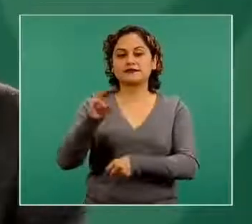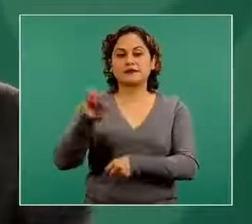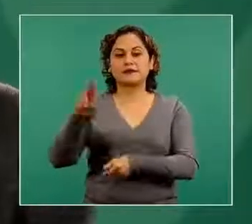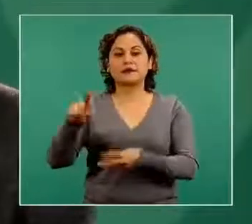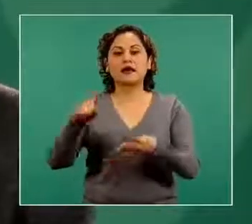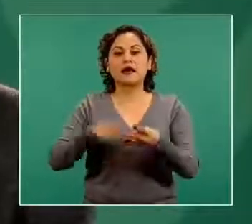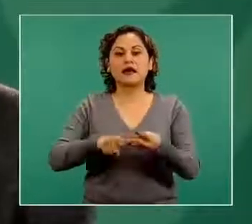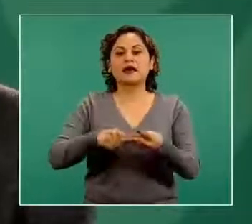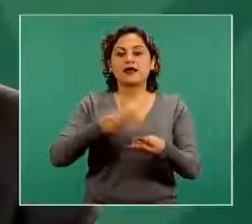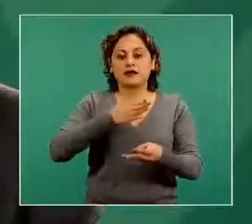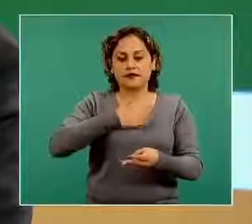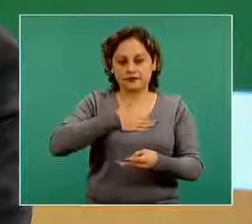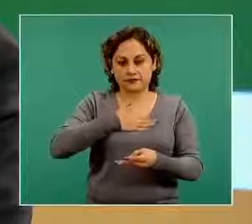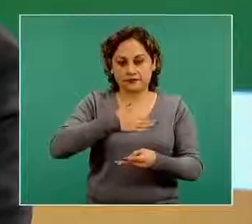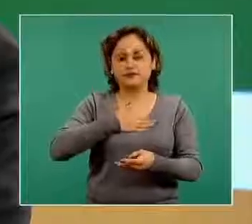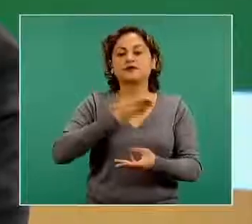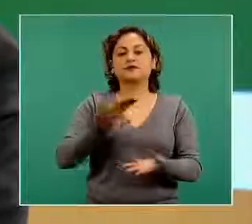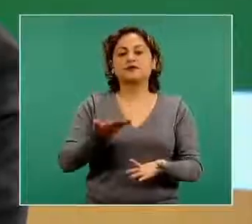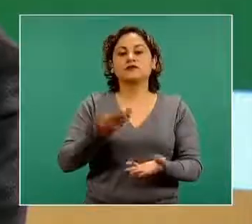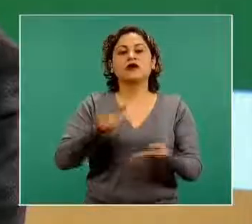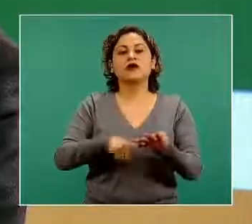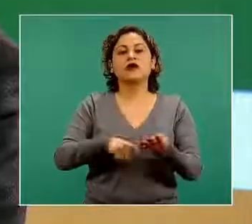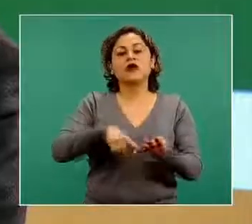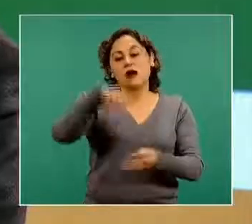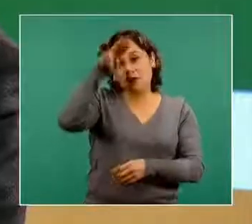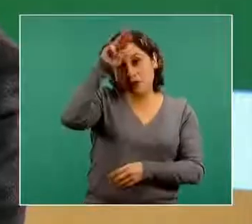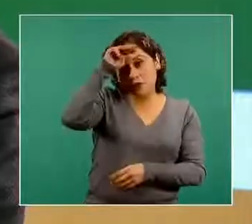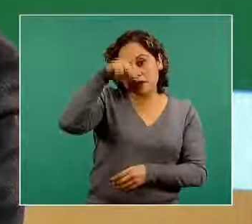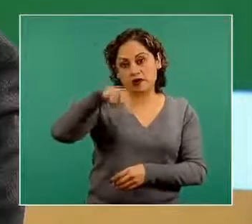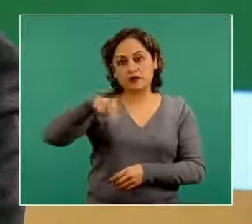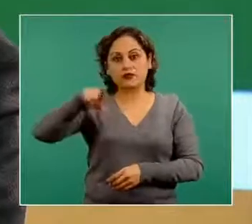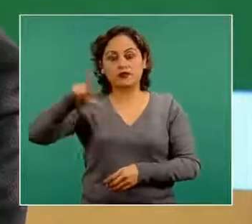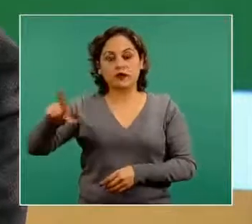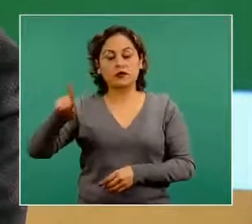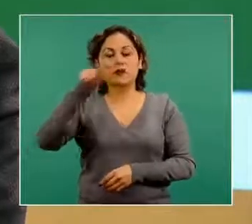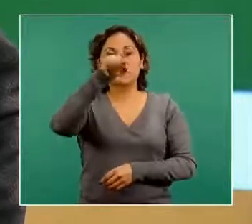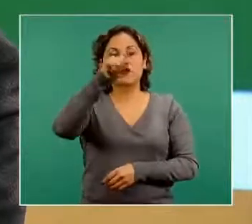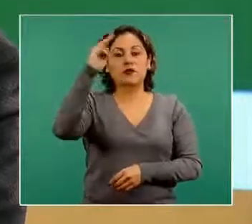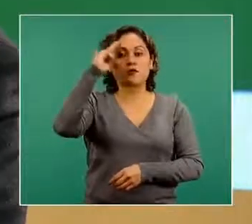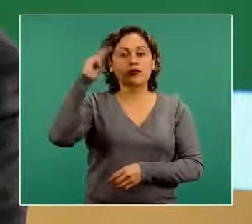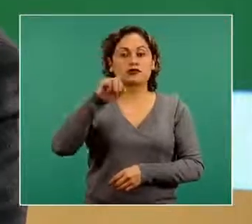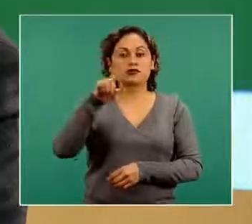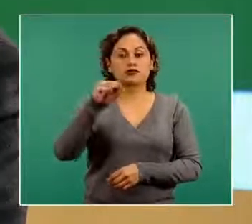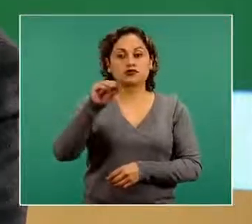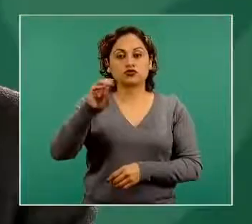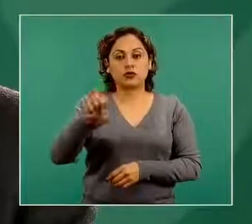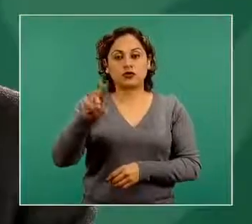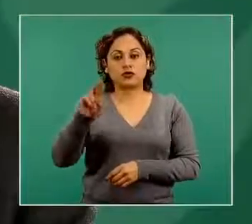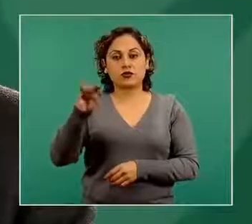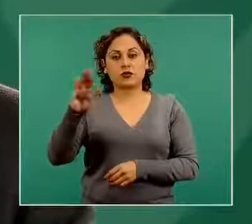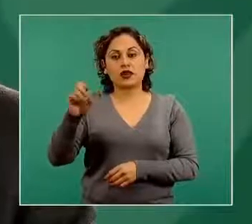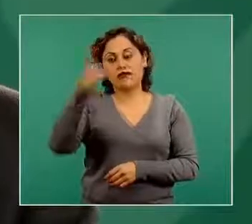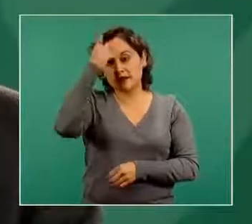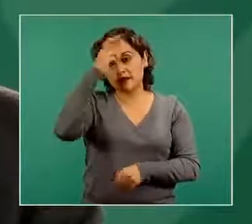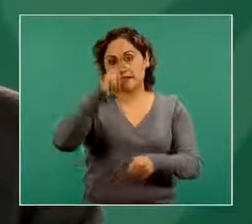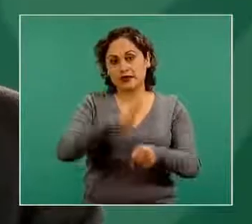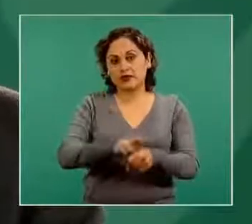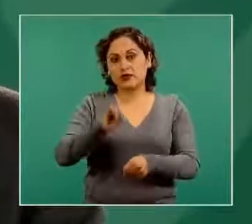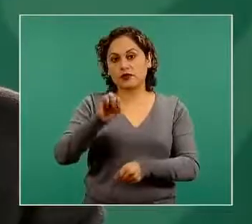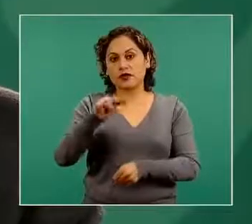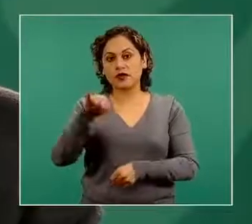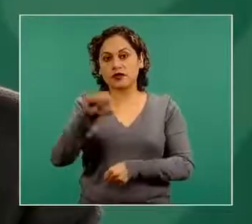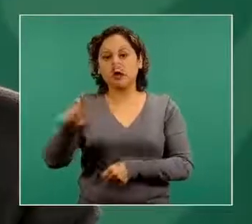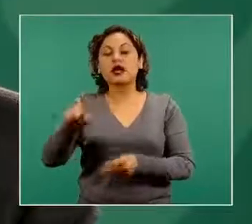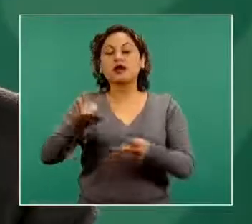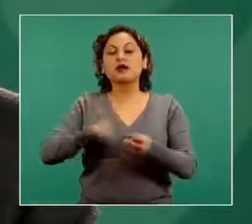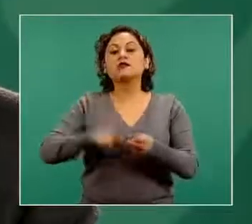Salud. En Monterrey, Nuevo León, en el aeropuerto estará el maestro Zoe Robledo, director general del Instituto Mexicano del Seguro Social, y en el